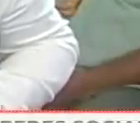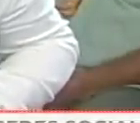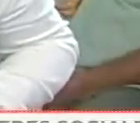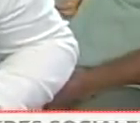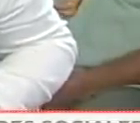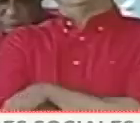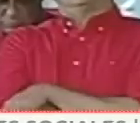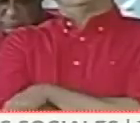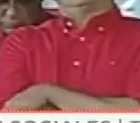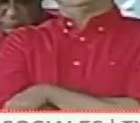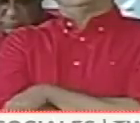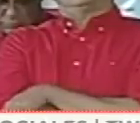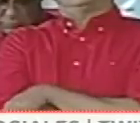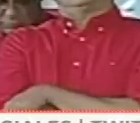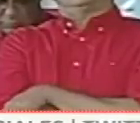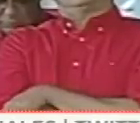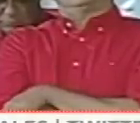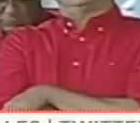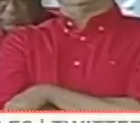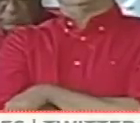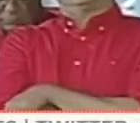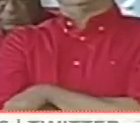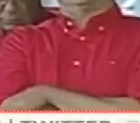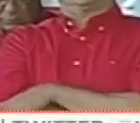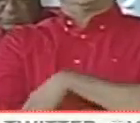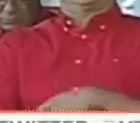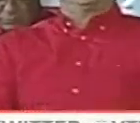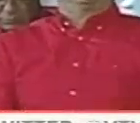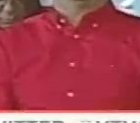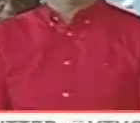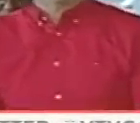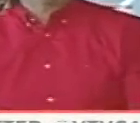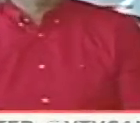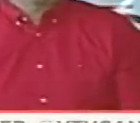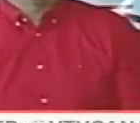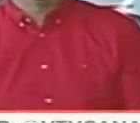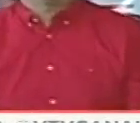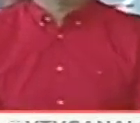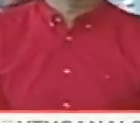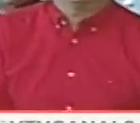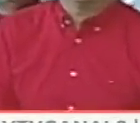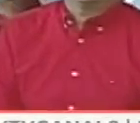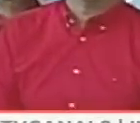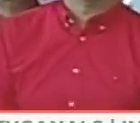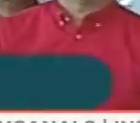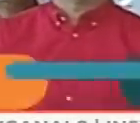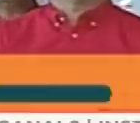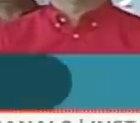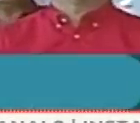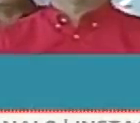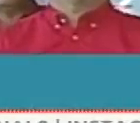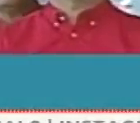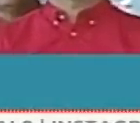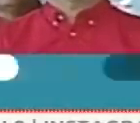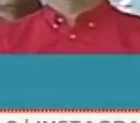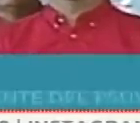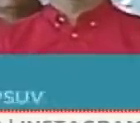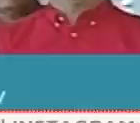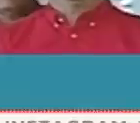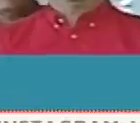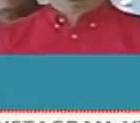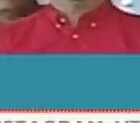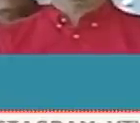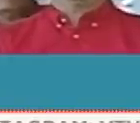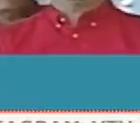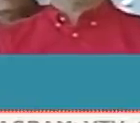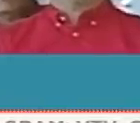Diosdado Cabello. Bueno, buenas tardes a toda Venezuela, buenas tardes a todos los usuarios y usuarias de Venezolana